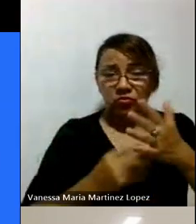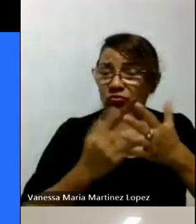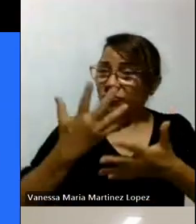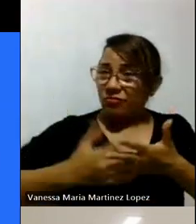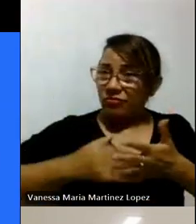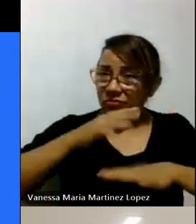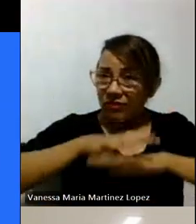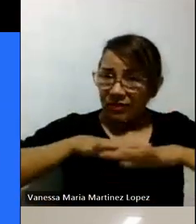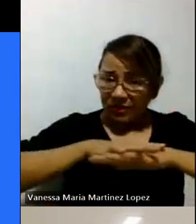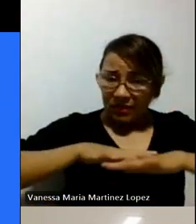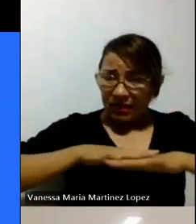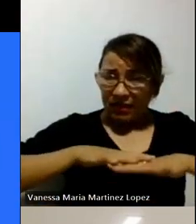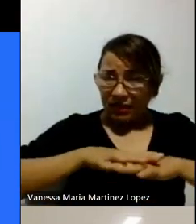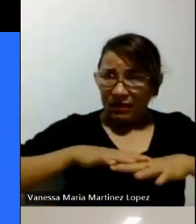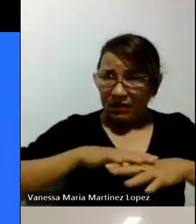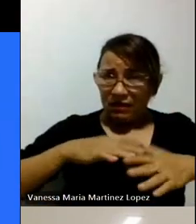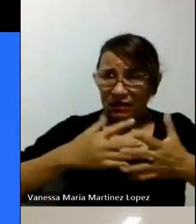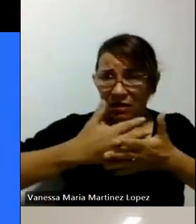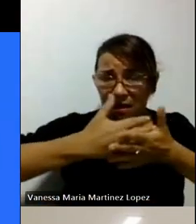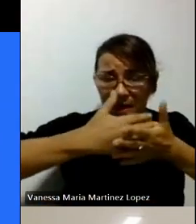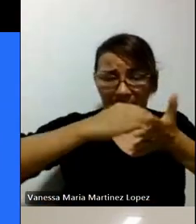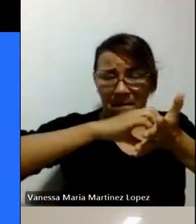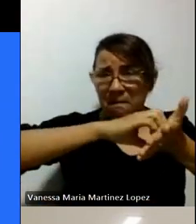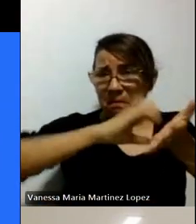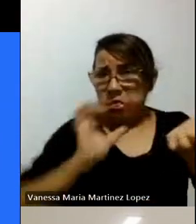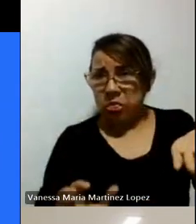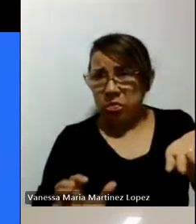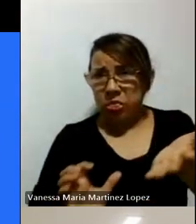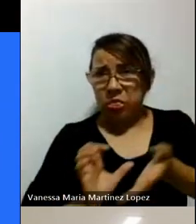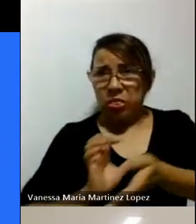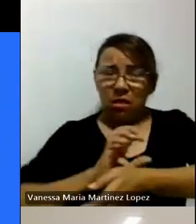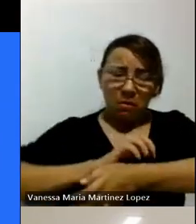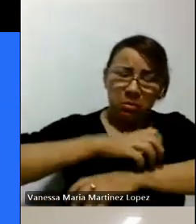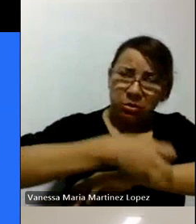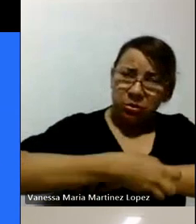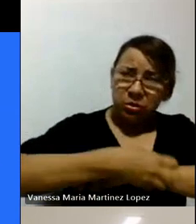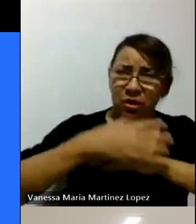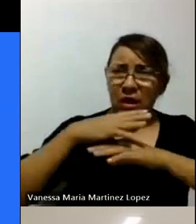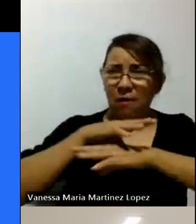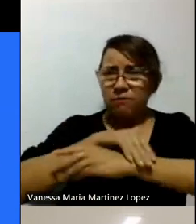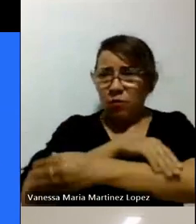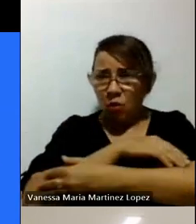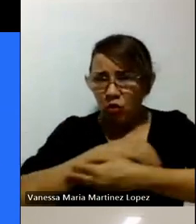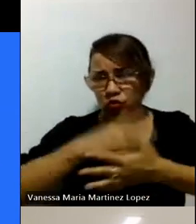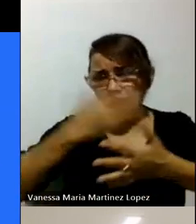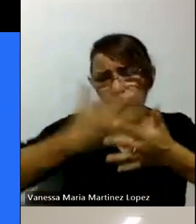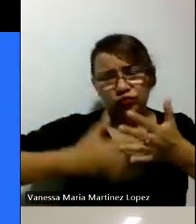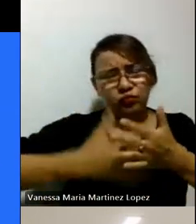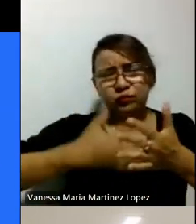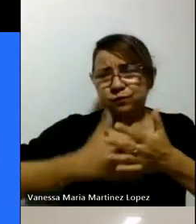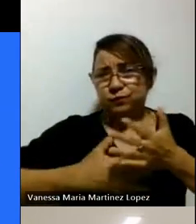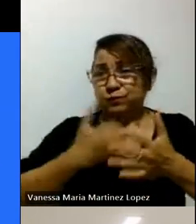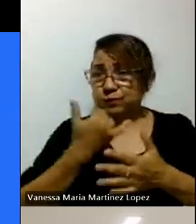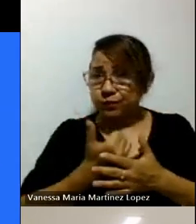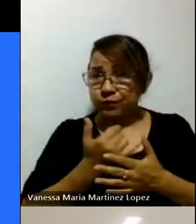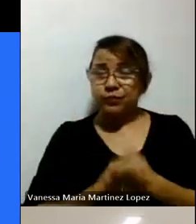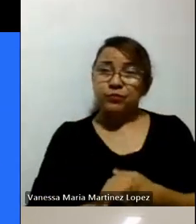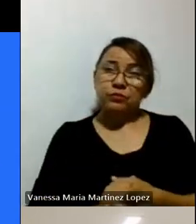tejido, produciendo una exposición de bastante tejido, músculo, y son pues bastante sangrantes. Para este